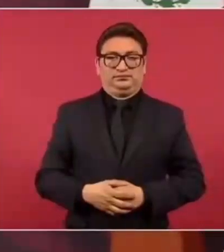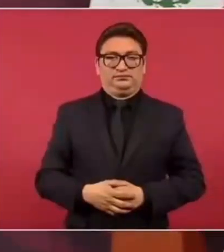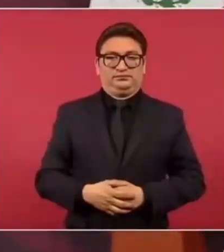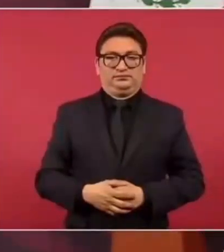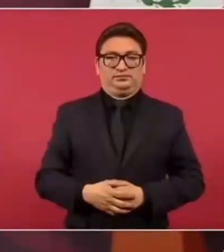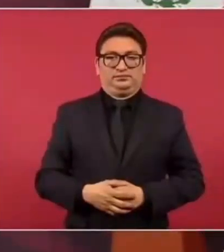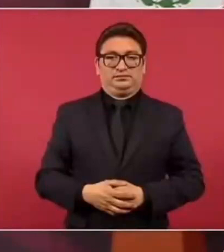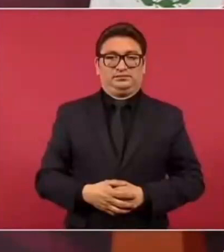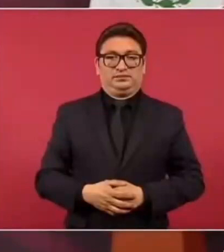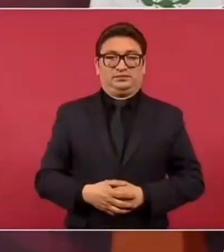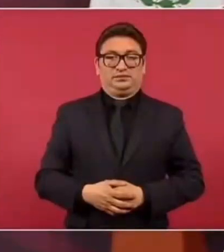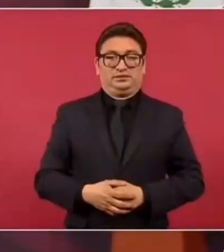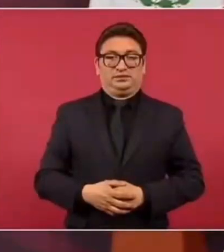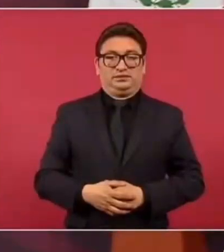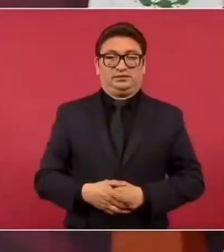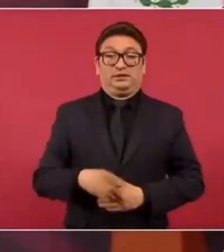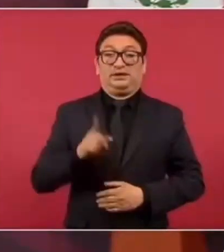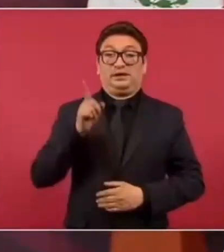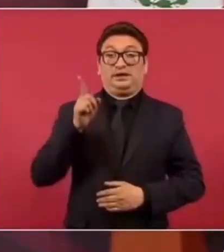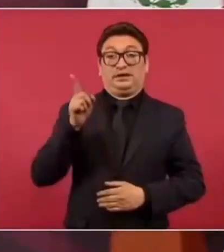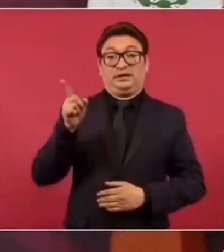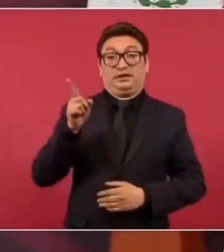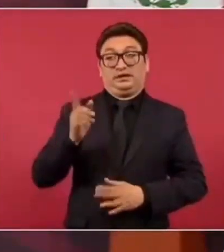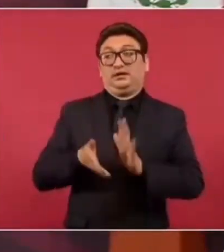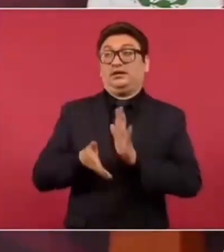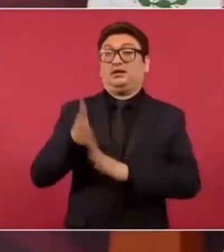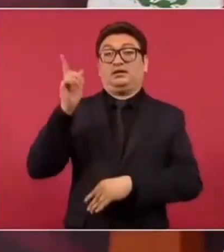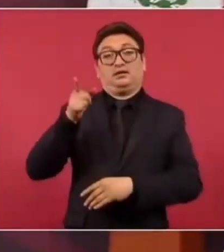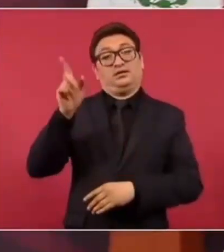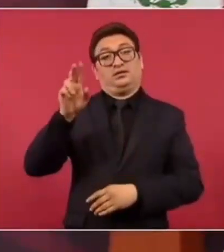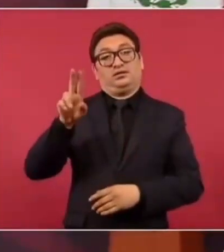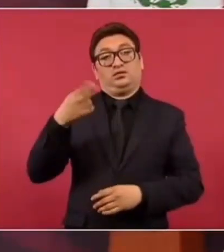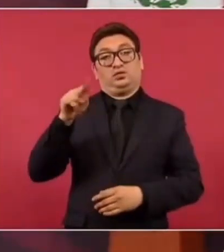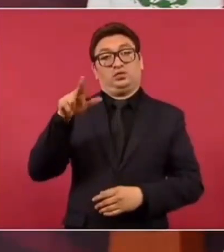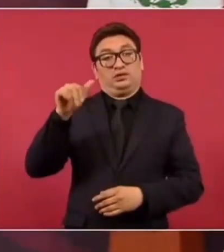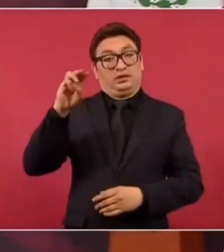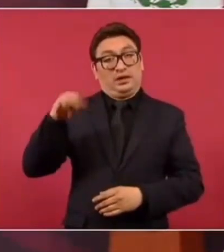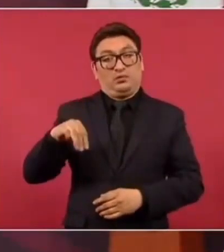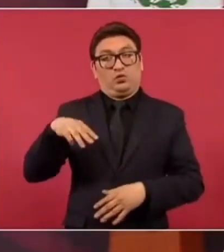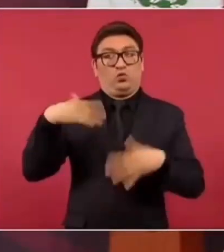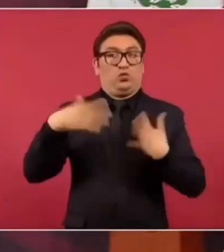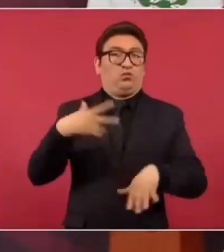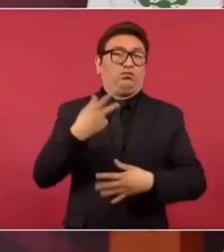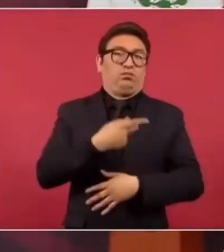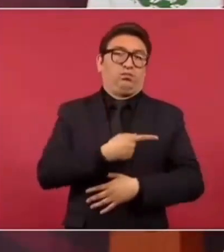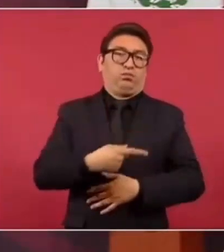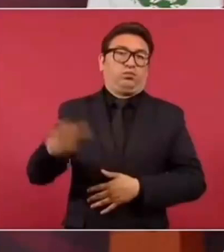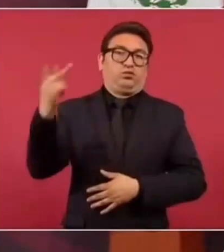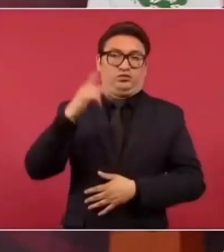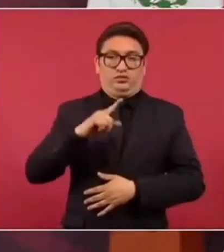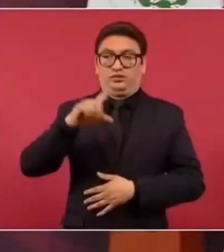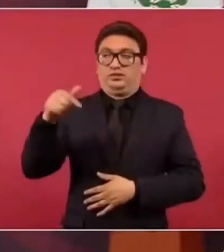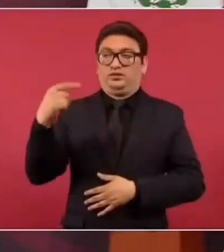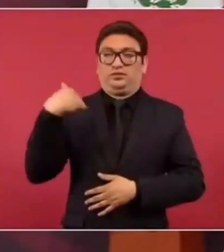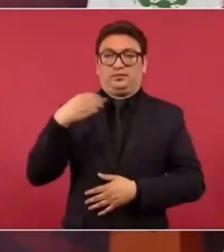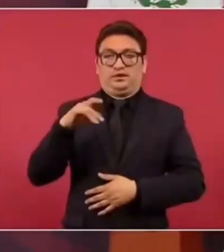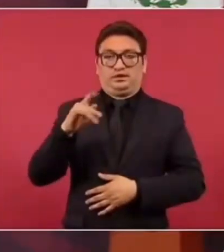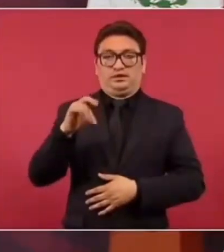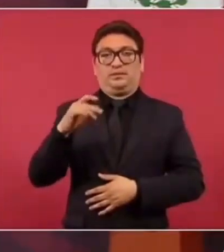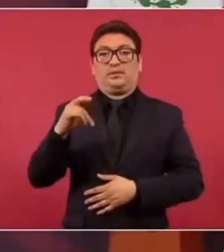se va la UNAM pobre UNAM me hablan mi alma